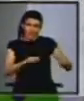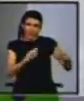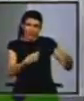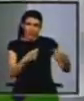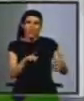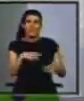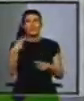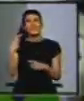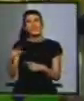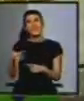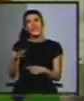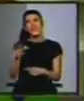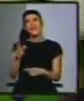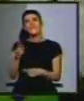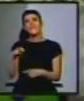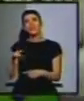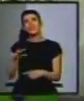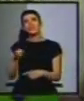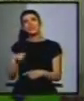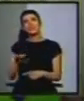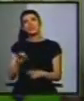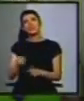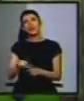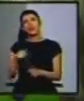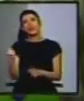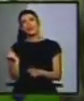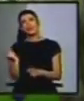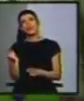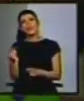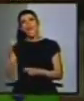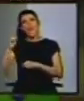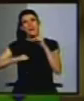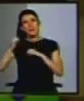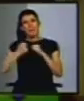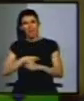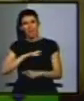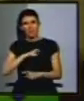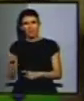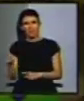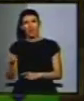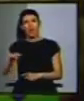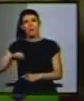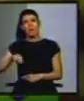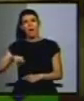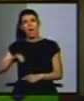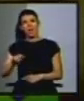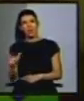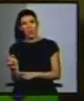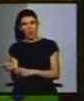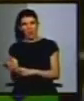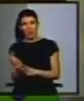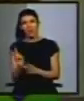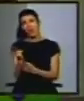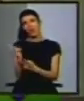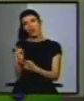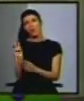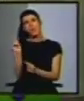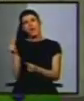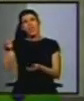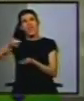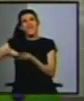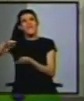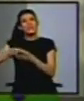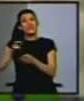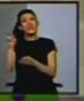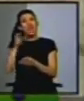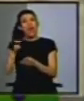al empresario panadero de origen español Manuel Regueiro, ambos pequeños inversionistas de dólares.